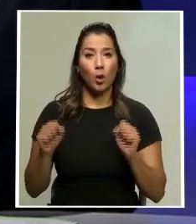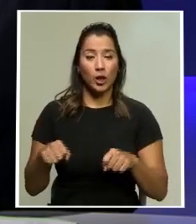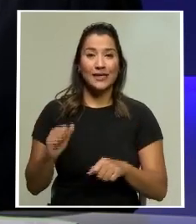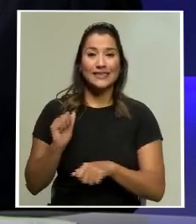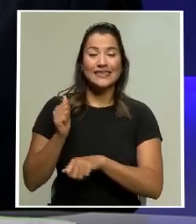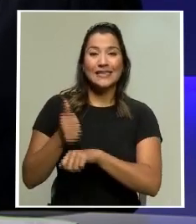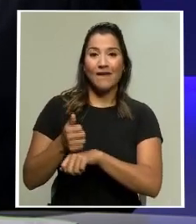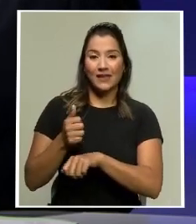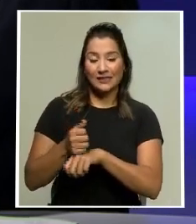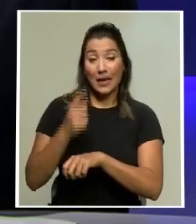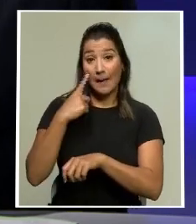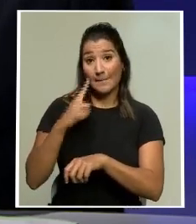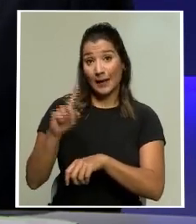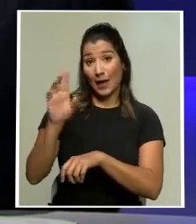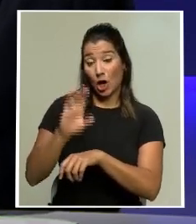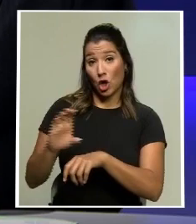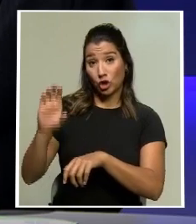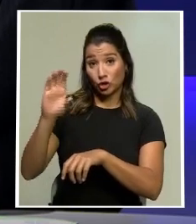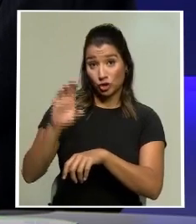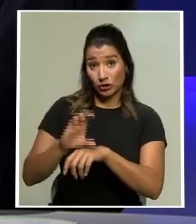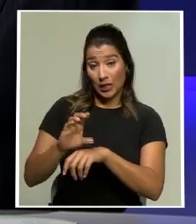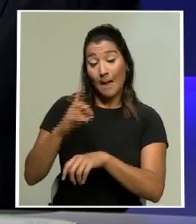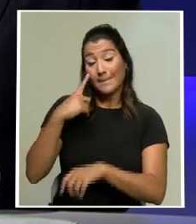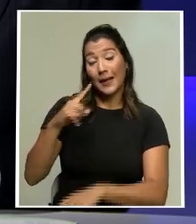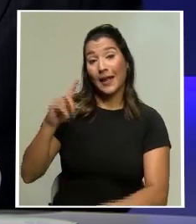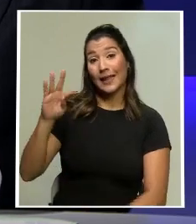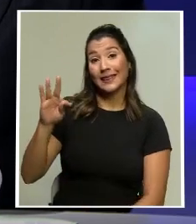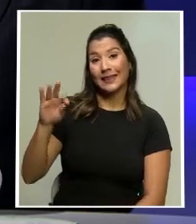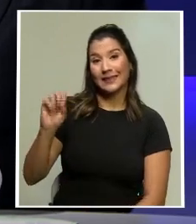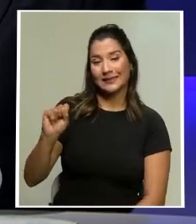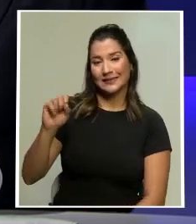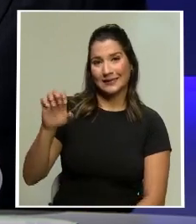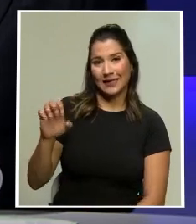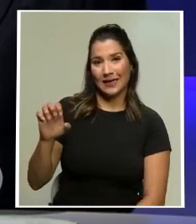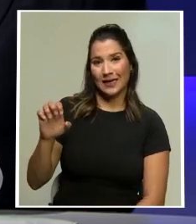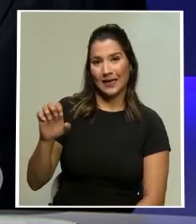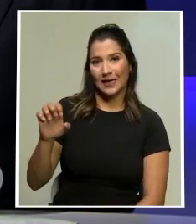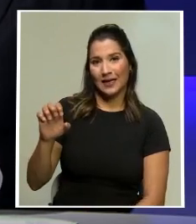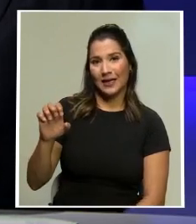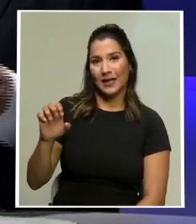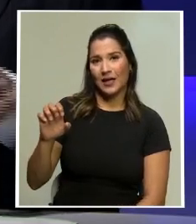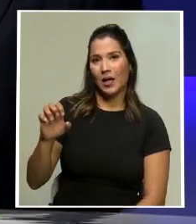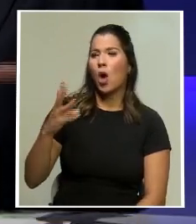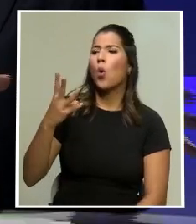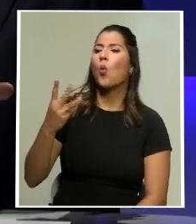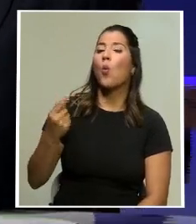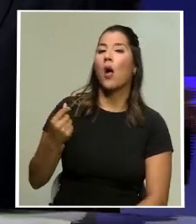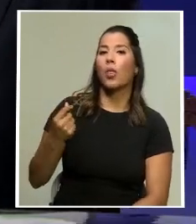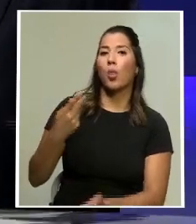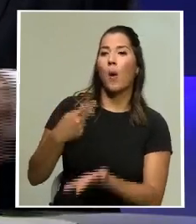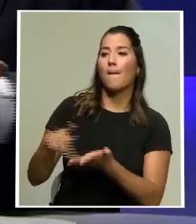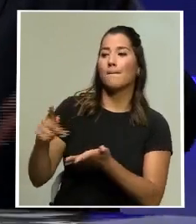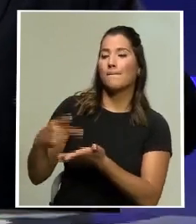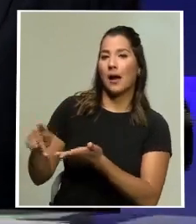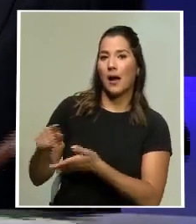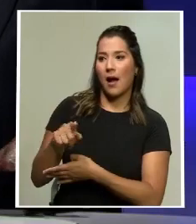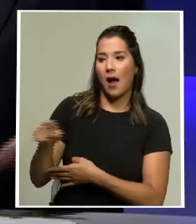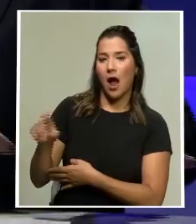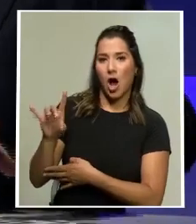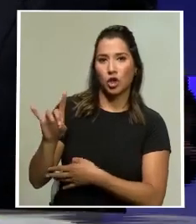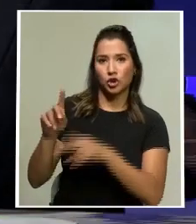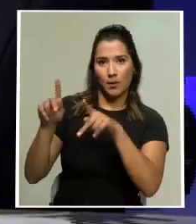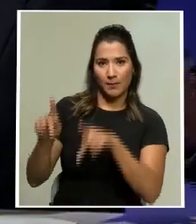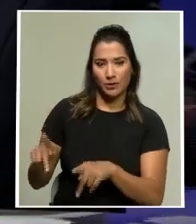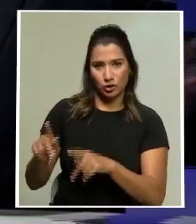establecer para el Tribunal Supremo de Elecciones cuánto se le paga a esas 8 personas y su